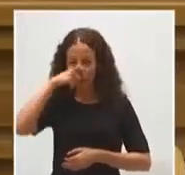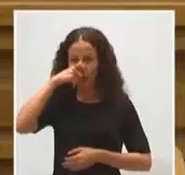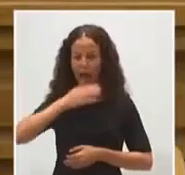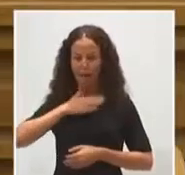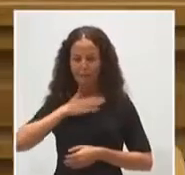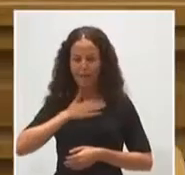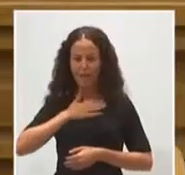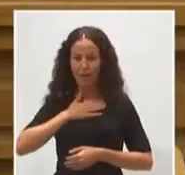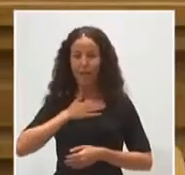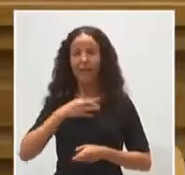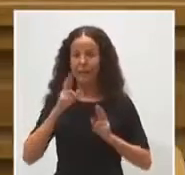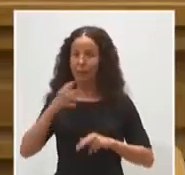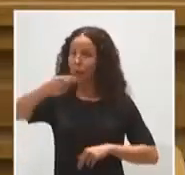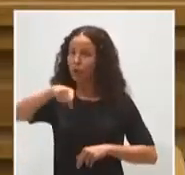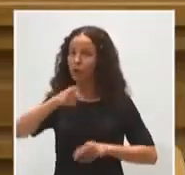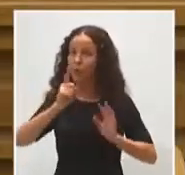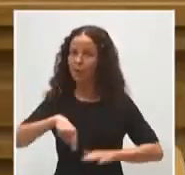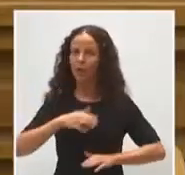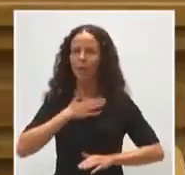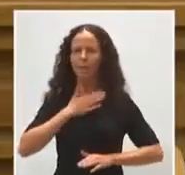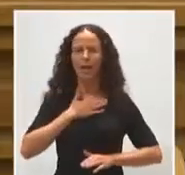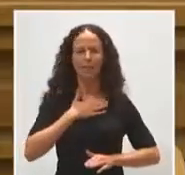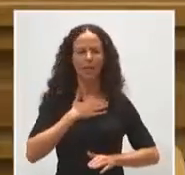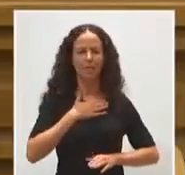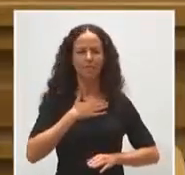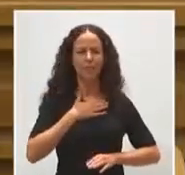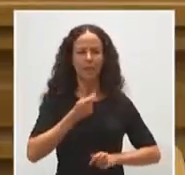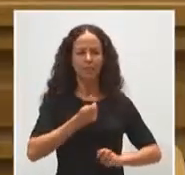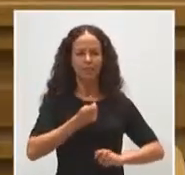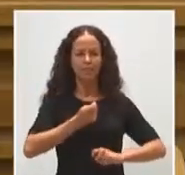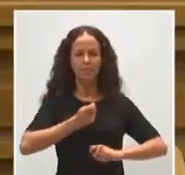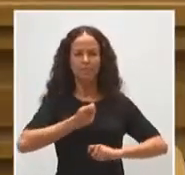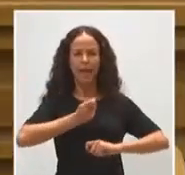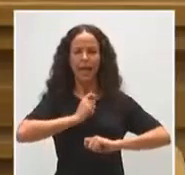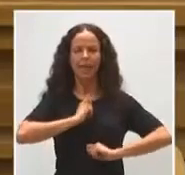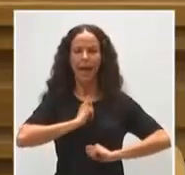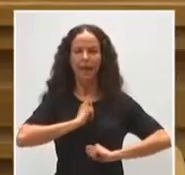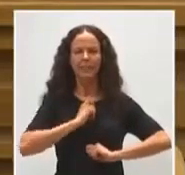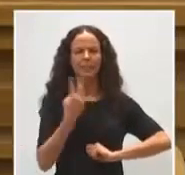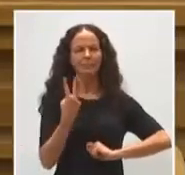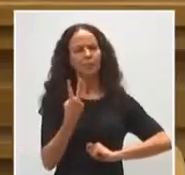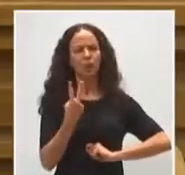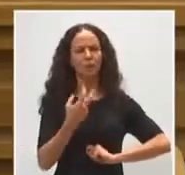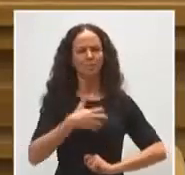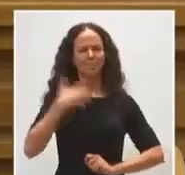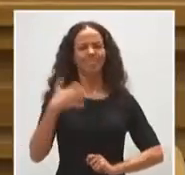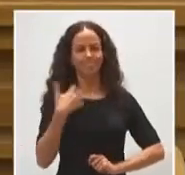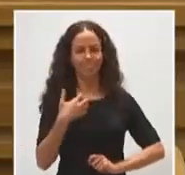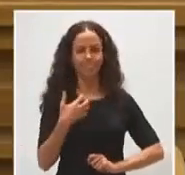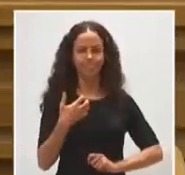producen a mí me producen 222 reacciones de coraje para entendernos